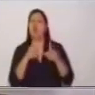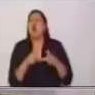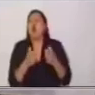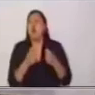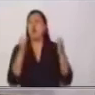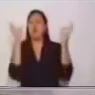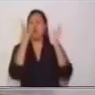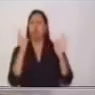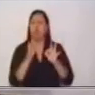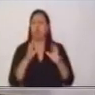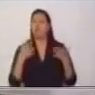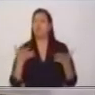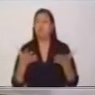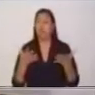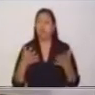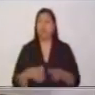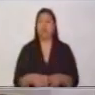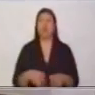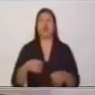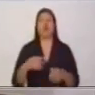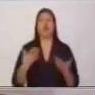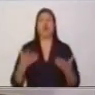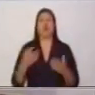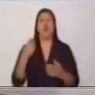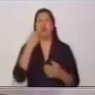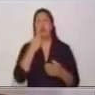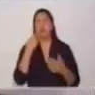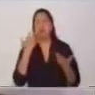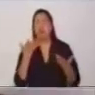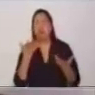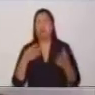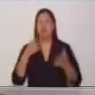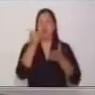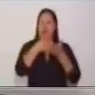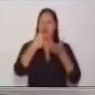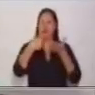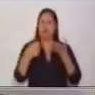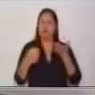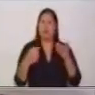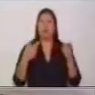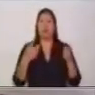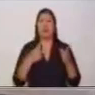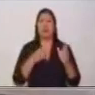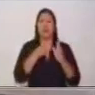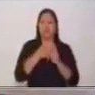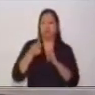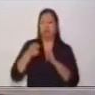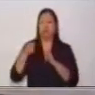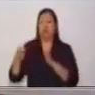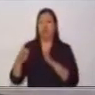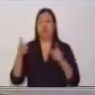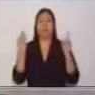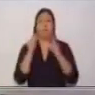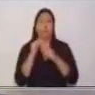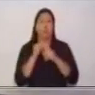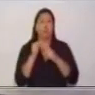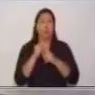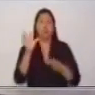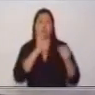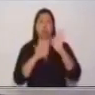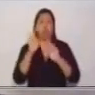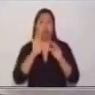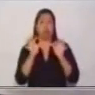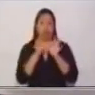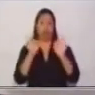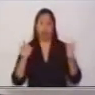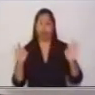por medio de sonidos, luego las grafías, luego sílabas, palabras, oraciones,